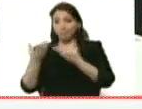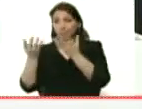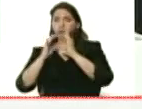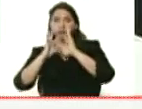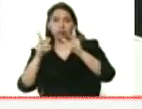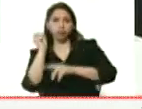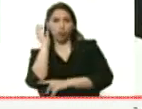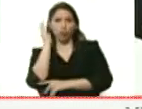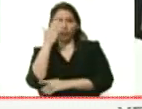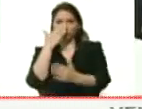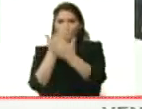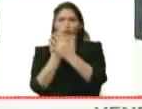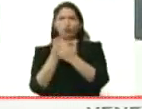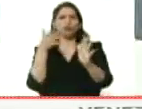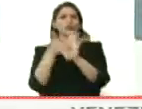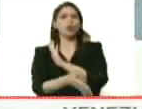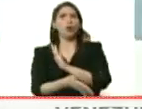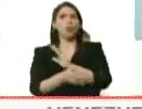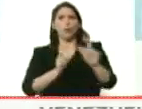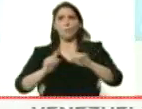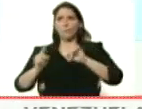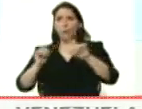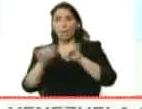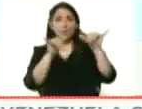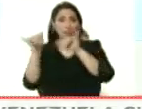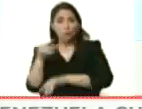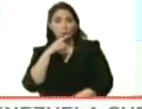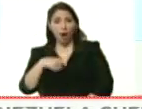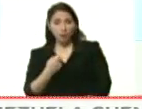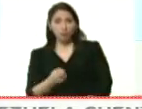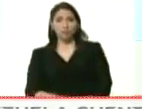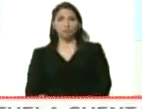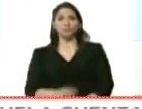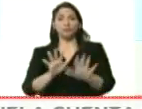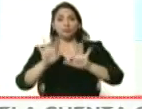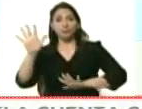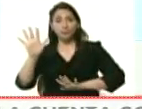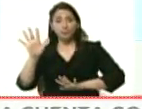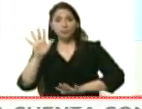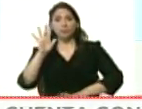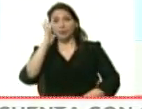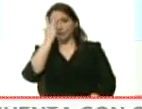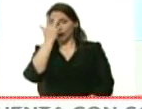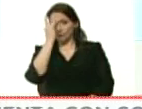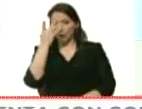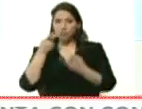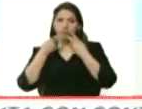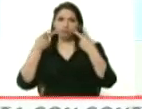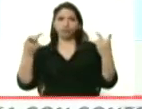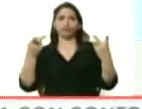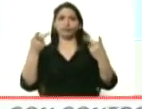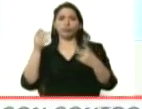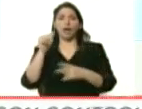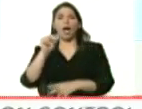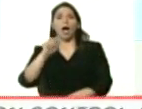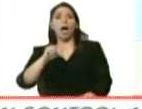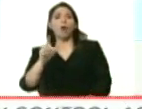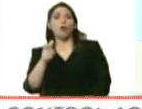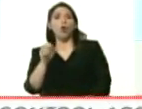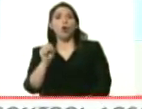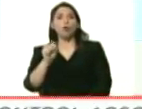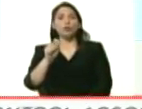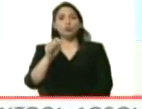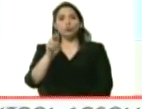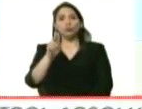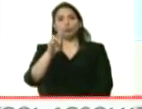Congreso sobre su accionar en ese mismo año. 15 de febrero, pronuncia su discurso de Angostura durante la